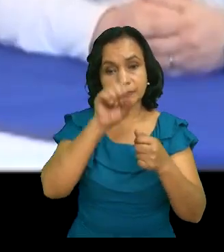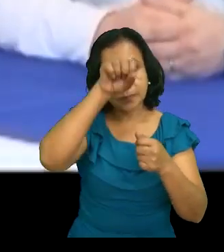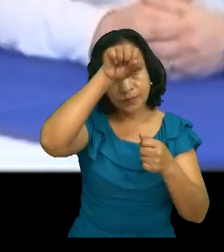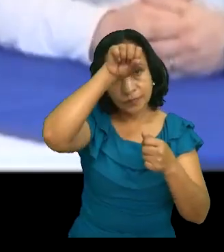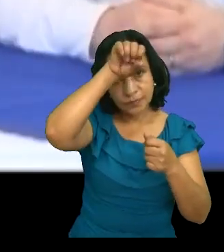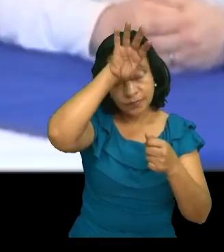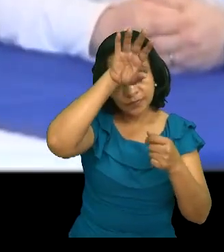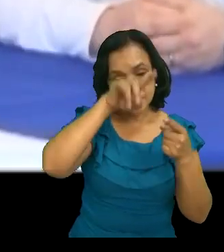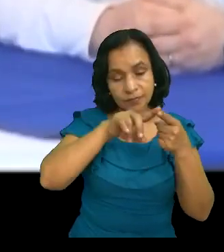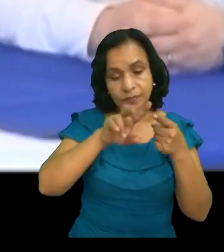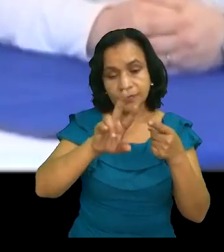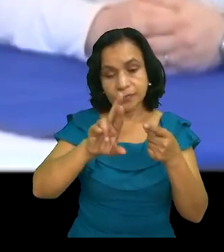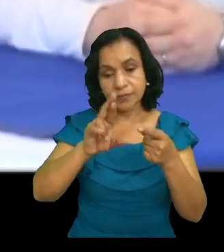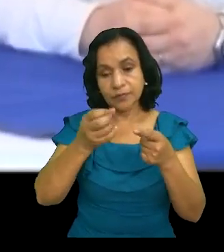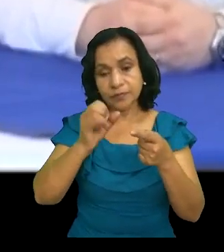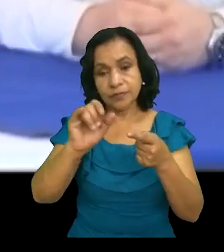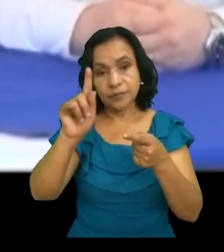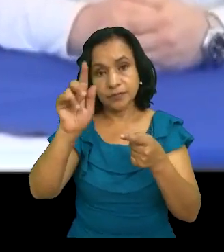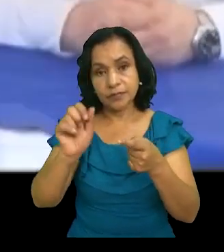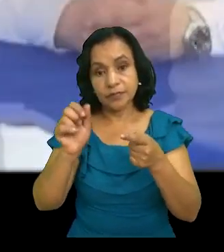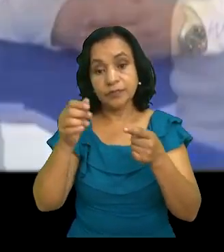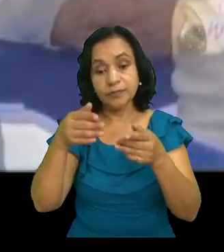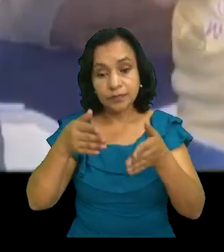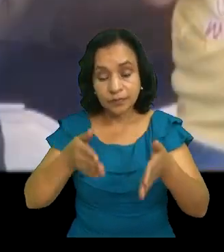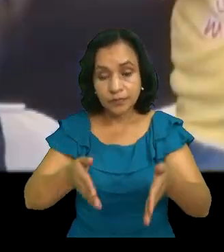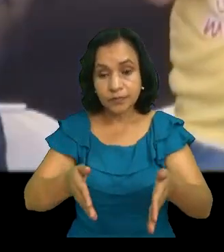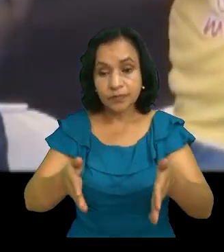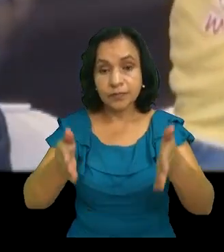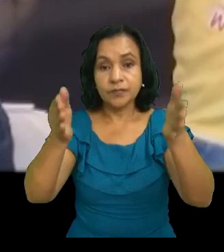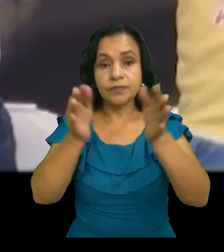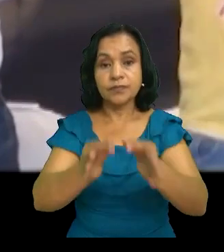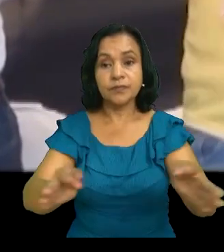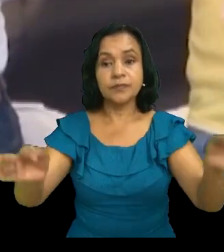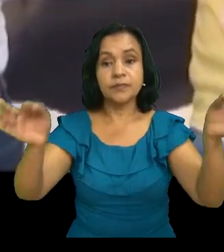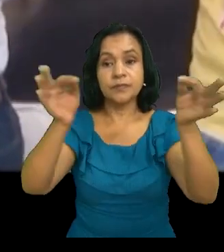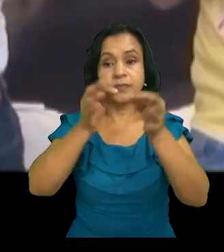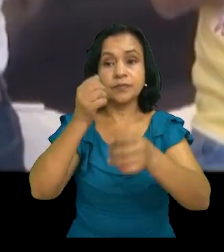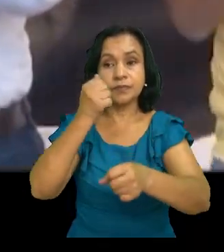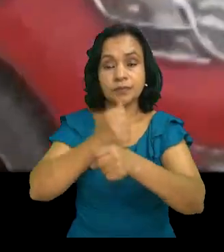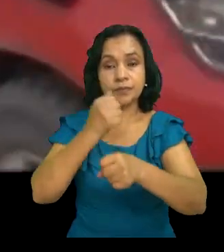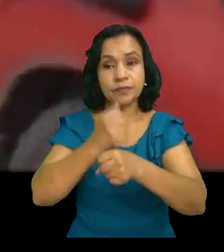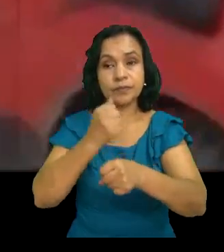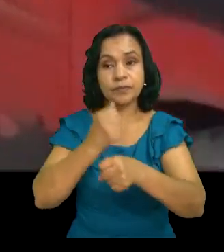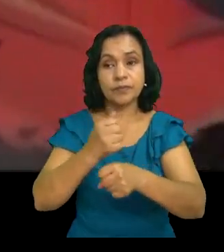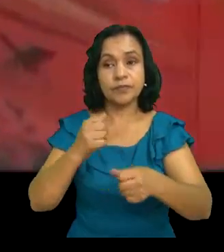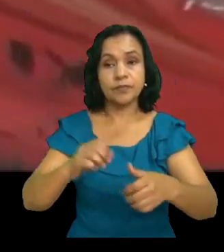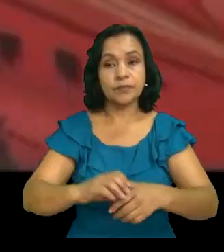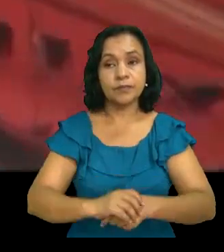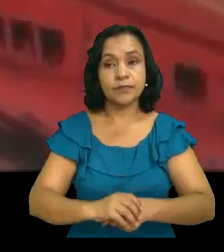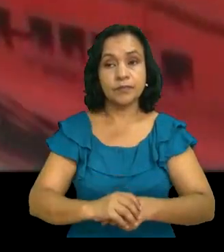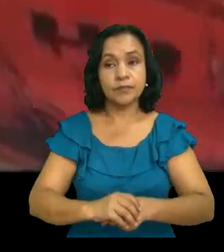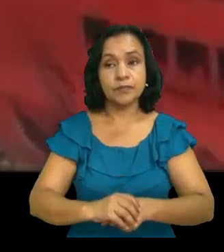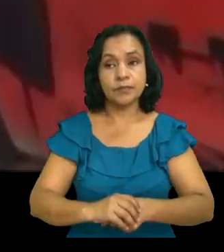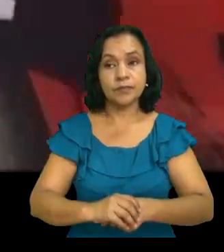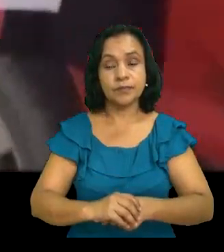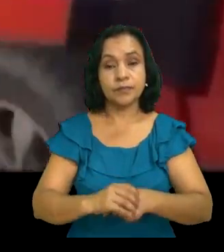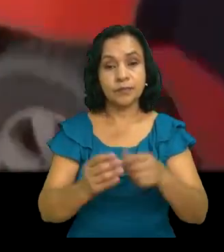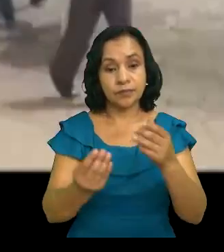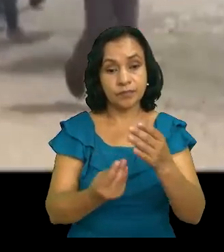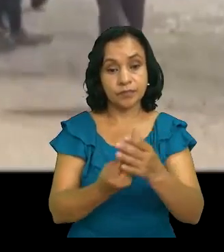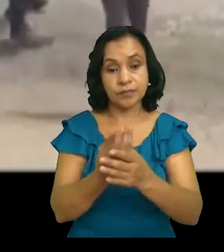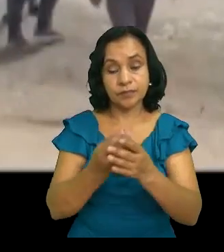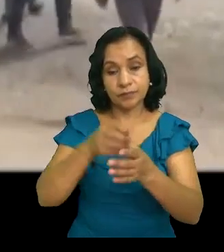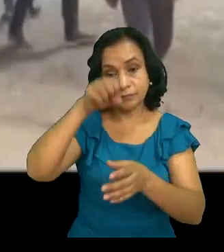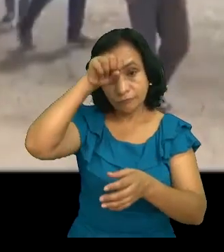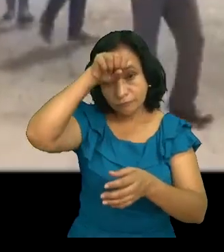Rosita. Es una obra de gran trascendencia, una zona de producción minera